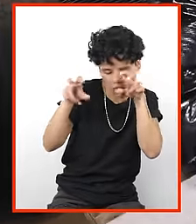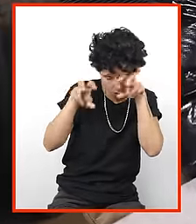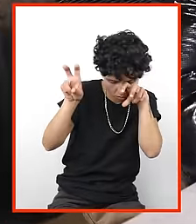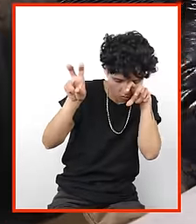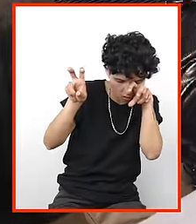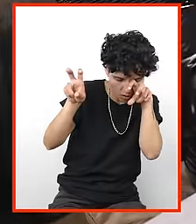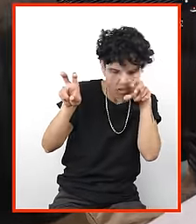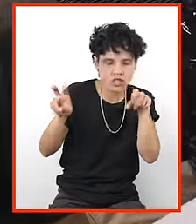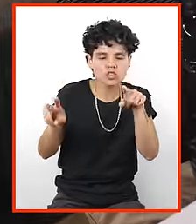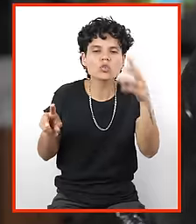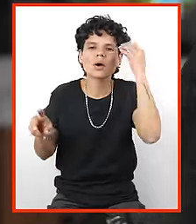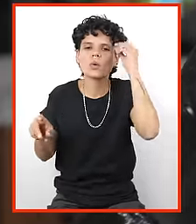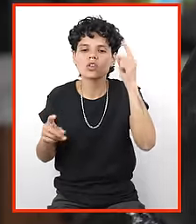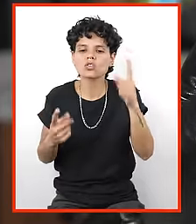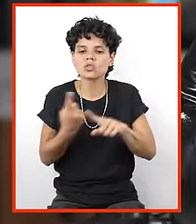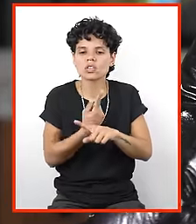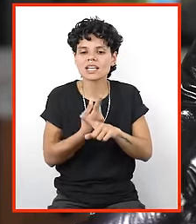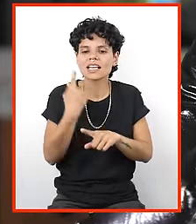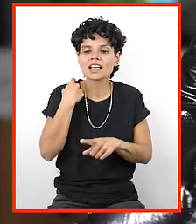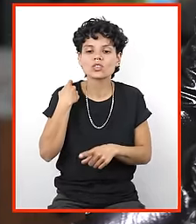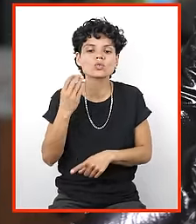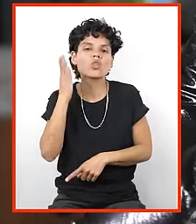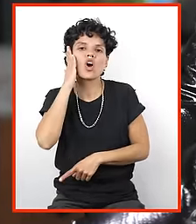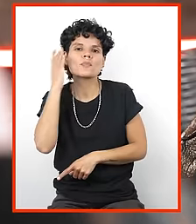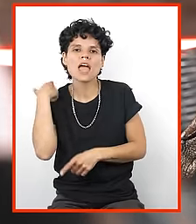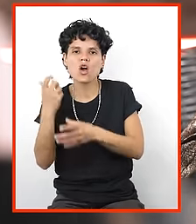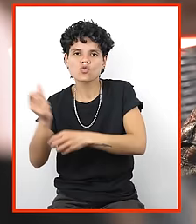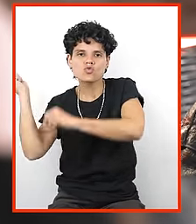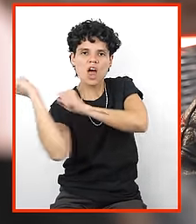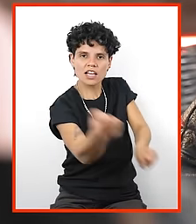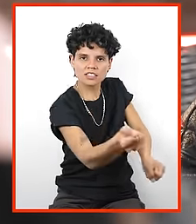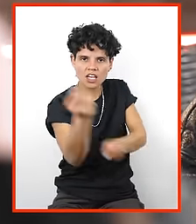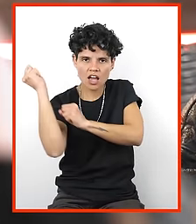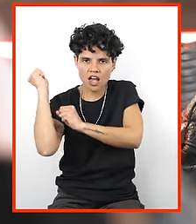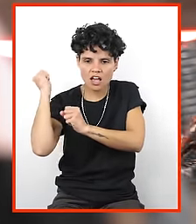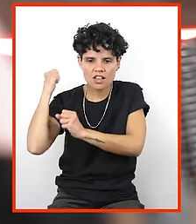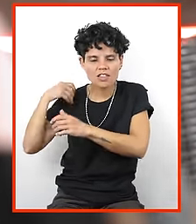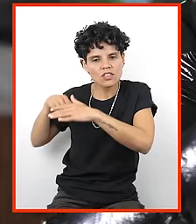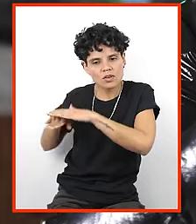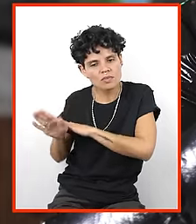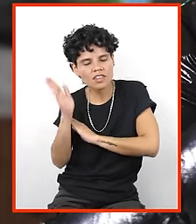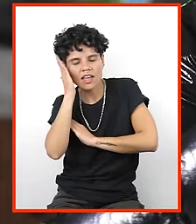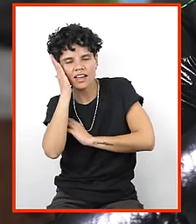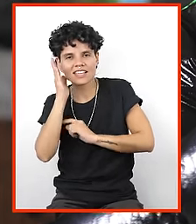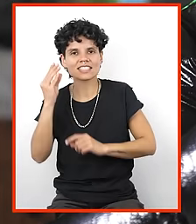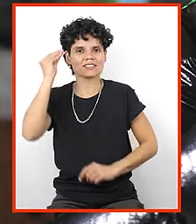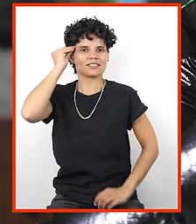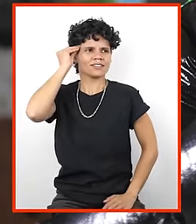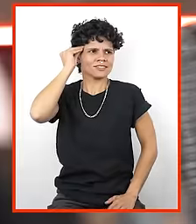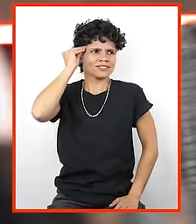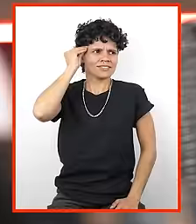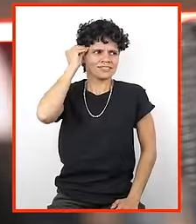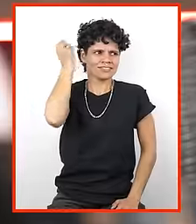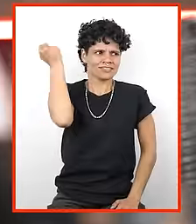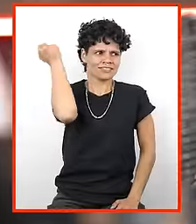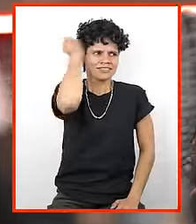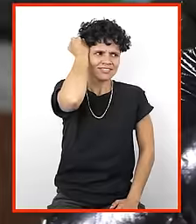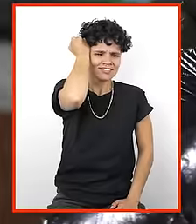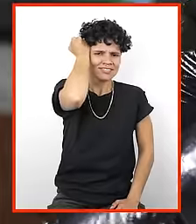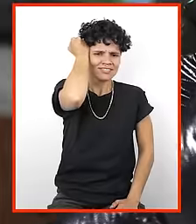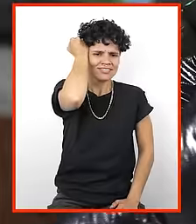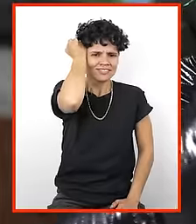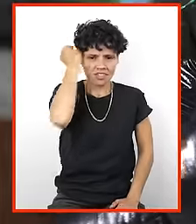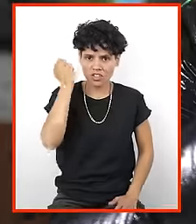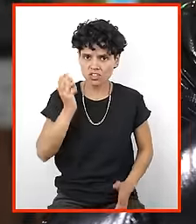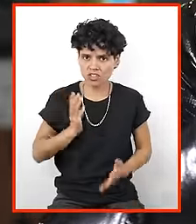muy notable. ¿Cuál? Que tú dormías con un hacha abajo de la almohada. Ah, sí. Y no se me olvidó jamás. No se te olvidó.